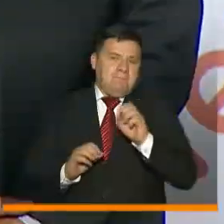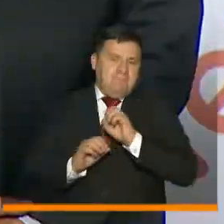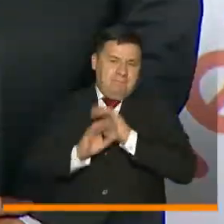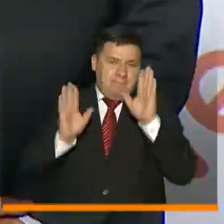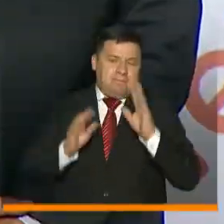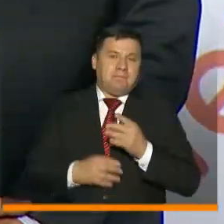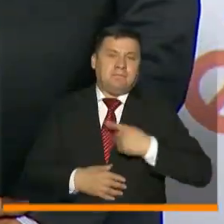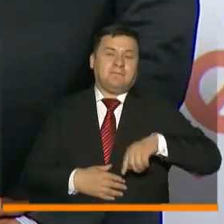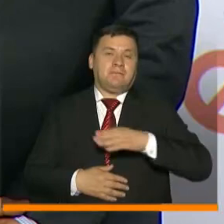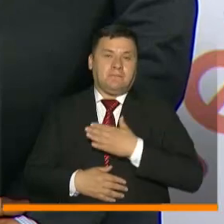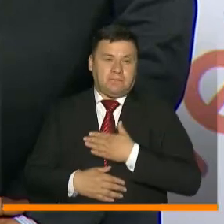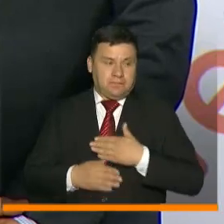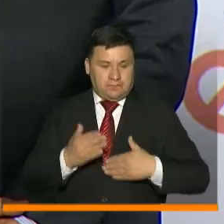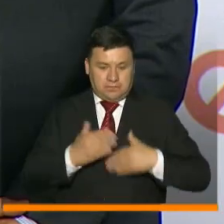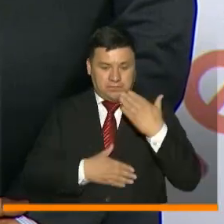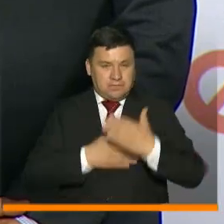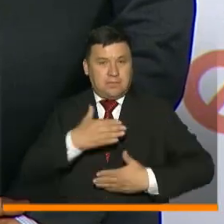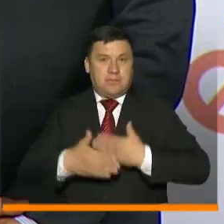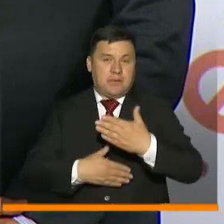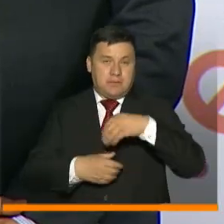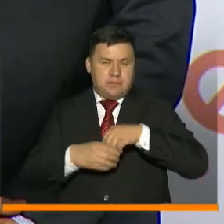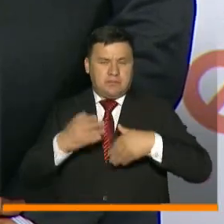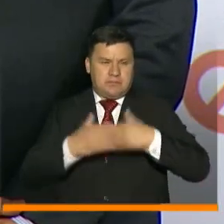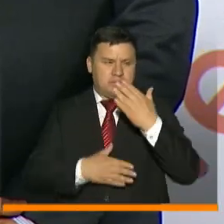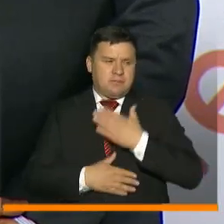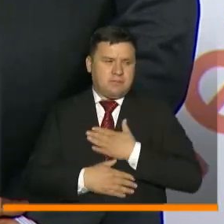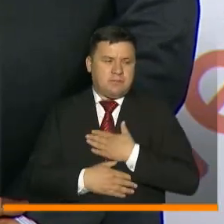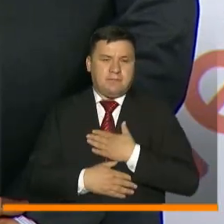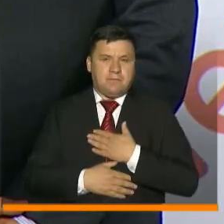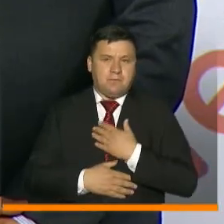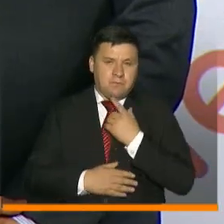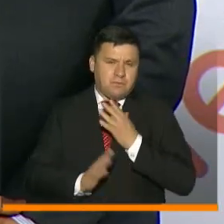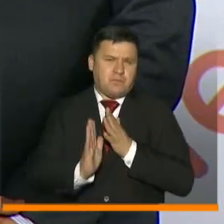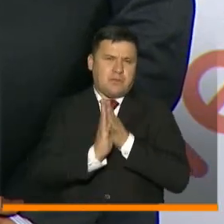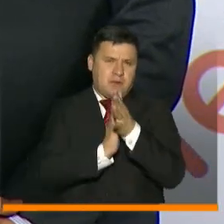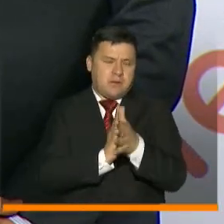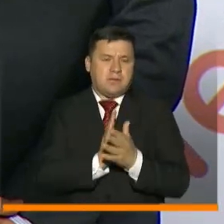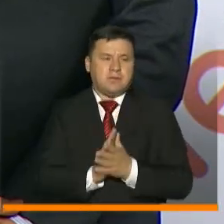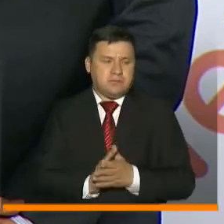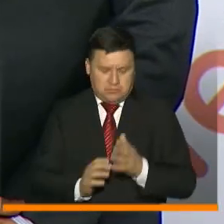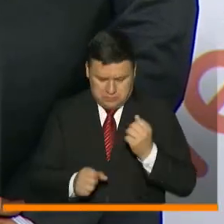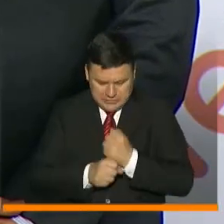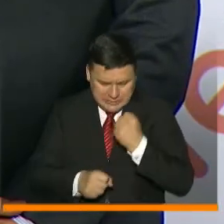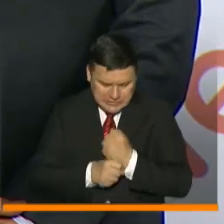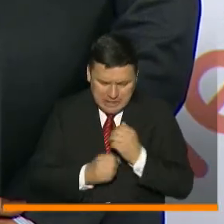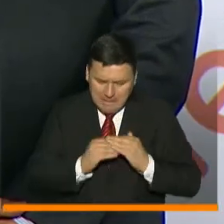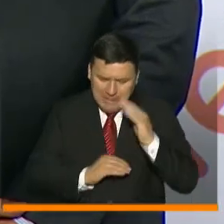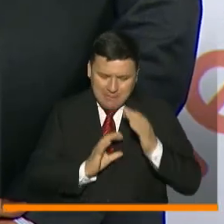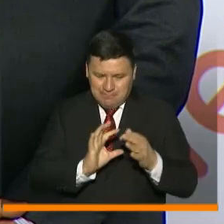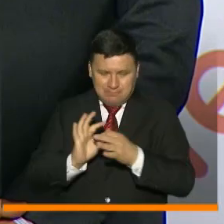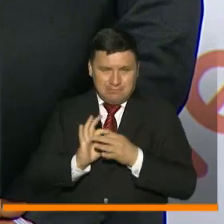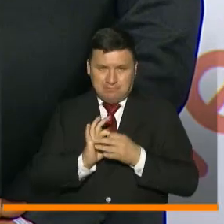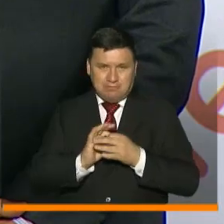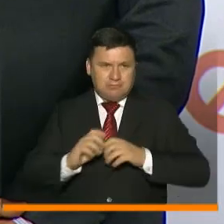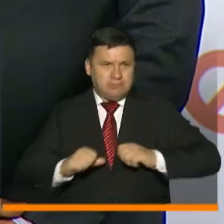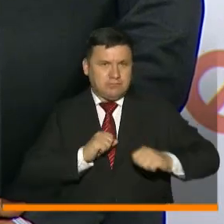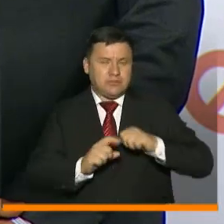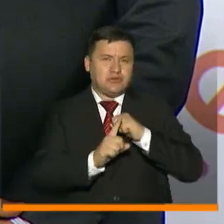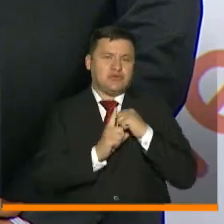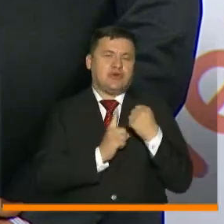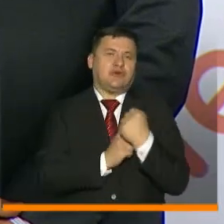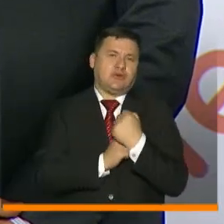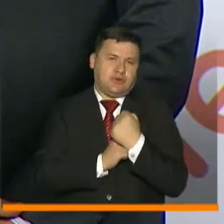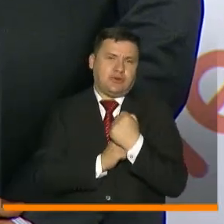sí. Nosotros en este proceso en territorio, como les hemos contado, trabajamos muy de la mano con la gestión